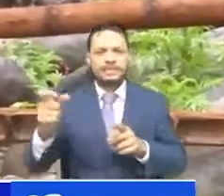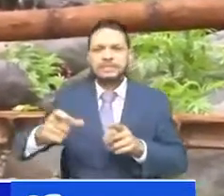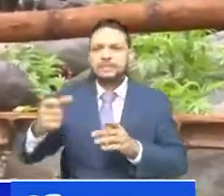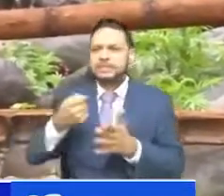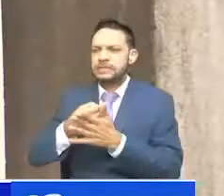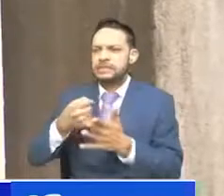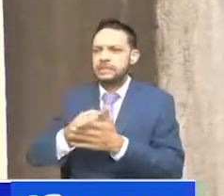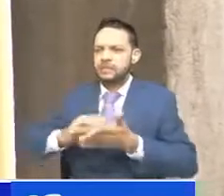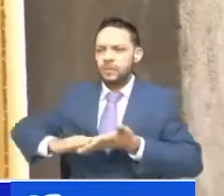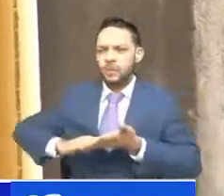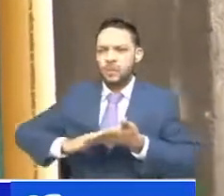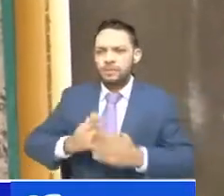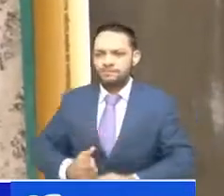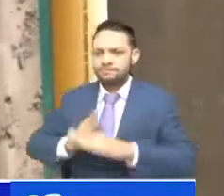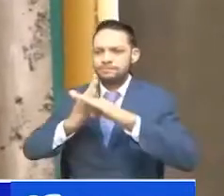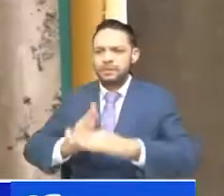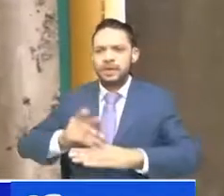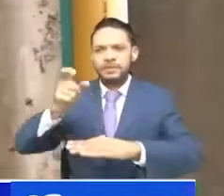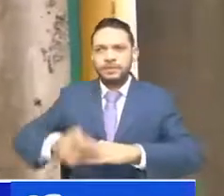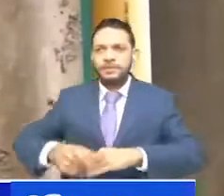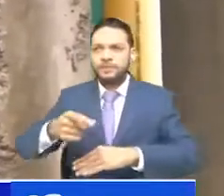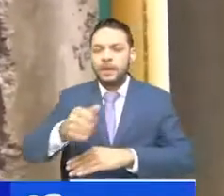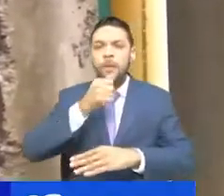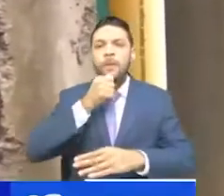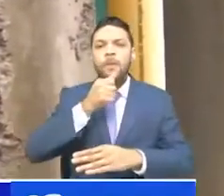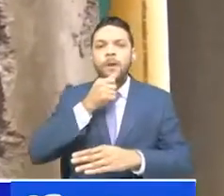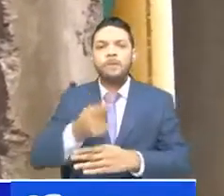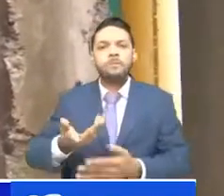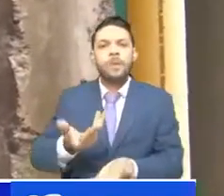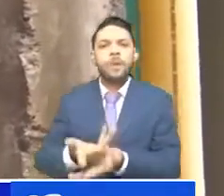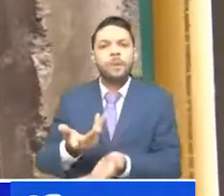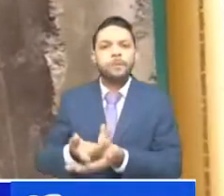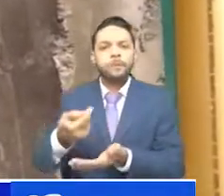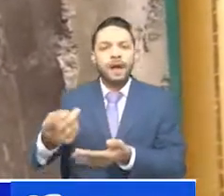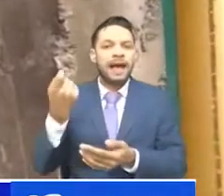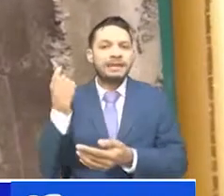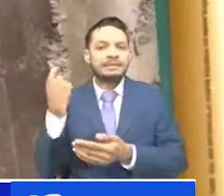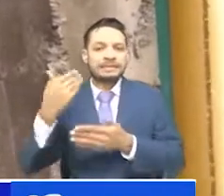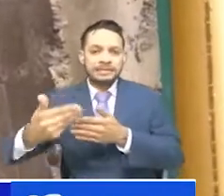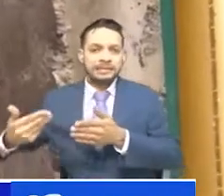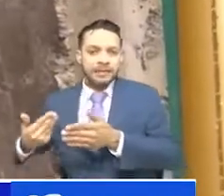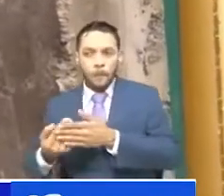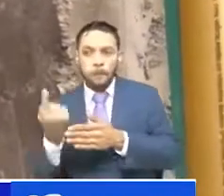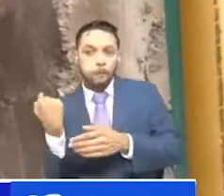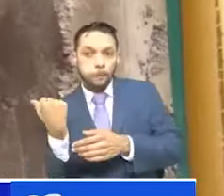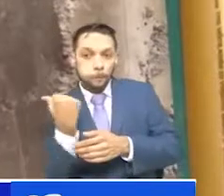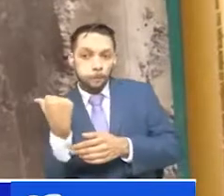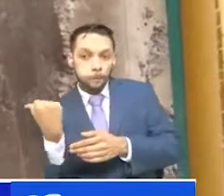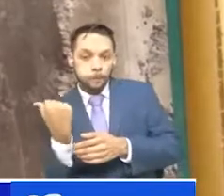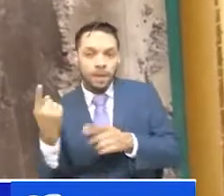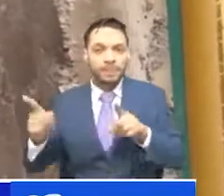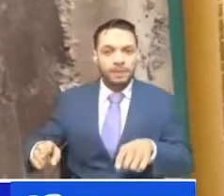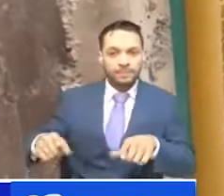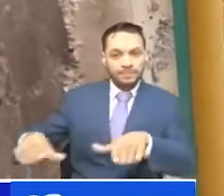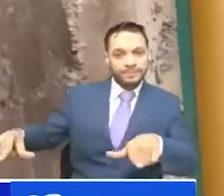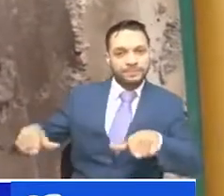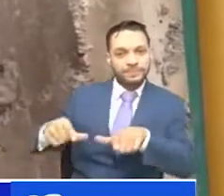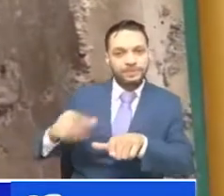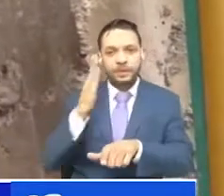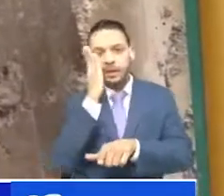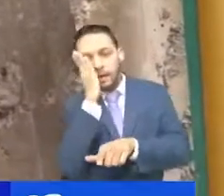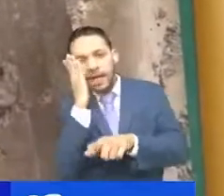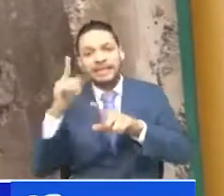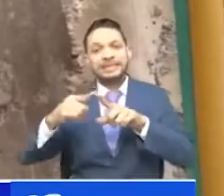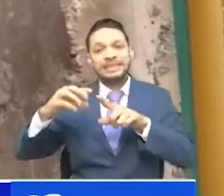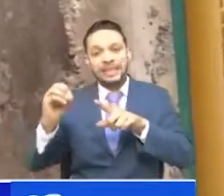presenta continuamente. Esto se moja por allá por la parte de atrás. Se mete por ahí por detrás del cuarto de donde duerme mi